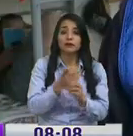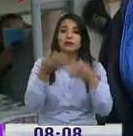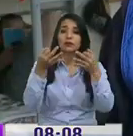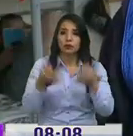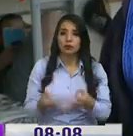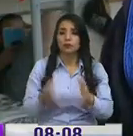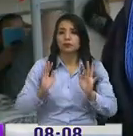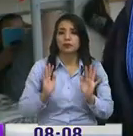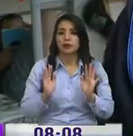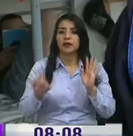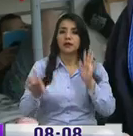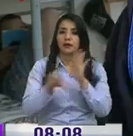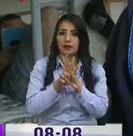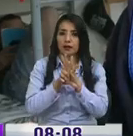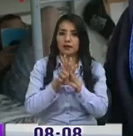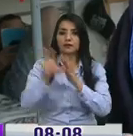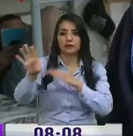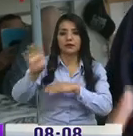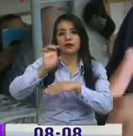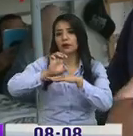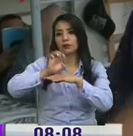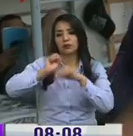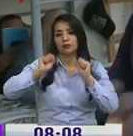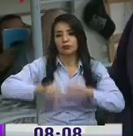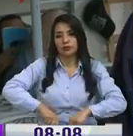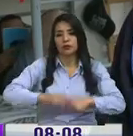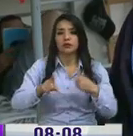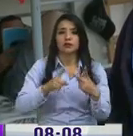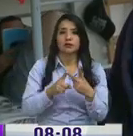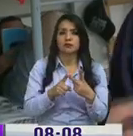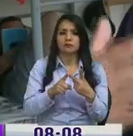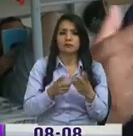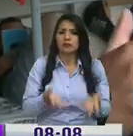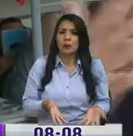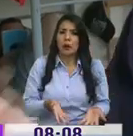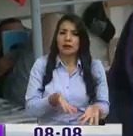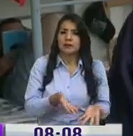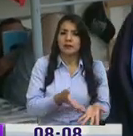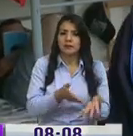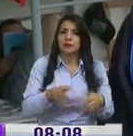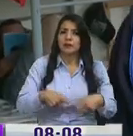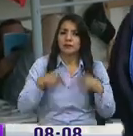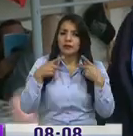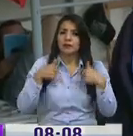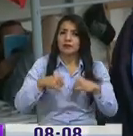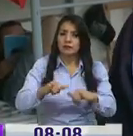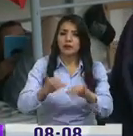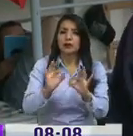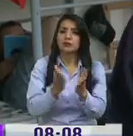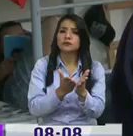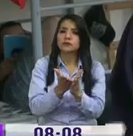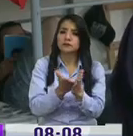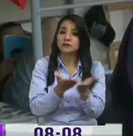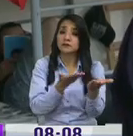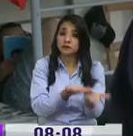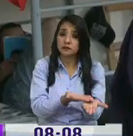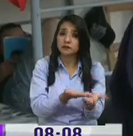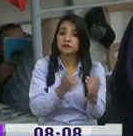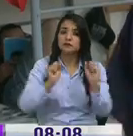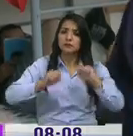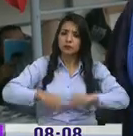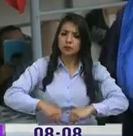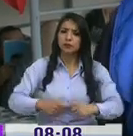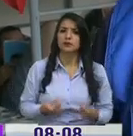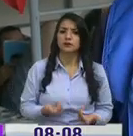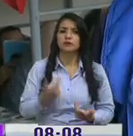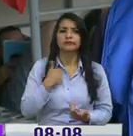las legalidades que le da el país, ¿no es cierto? Darles una hoja de ruta, una hoja de servicios para que ellos puedan justamente saber qué